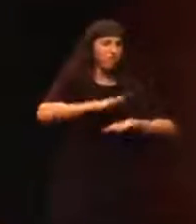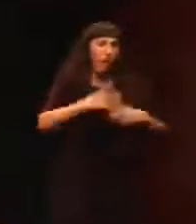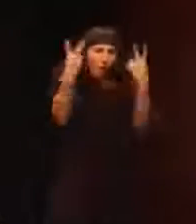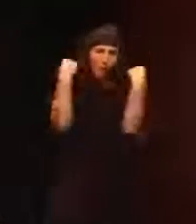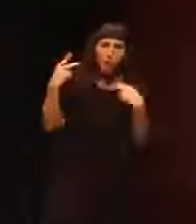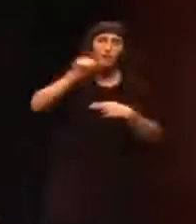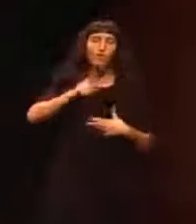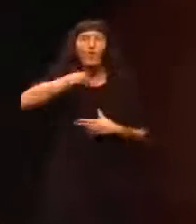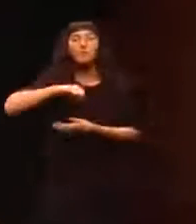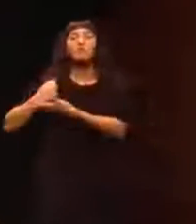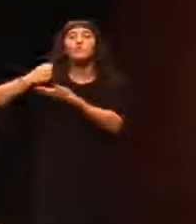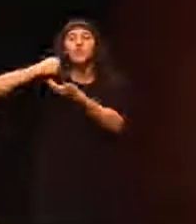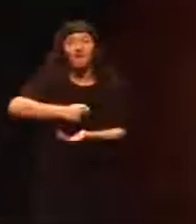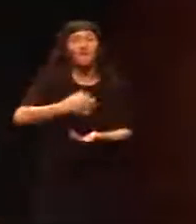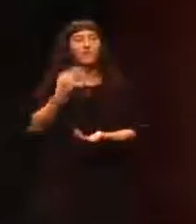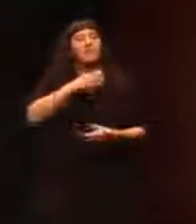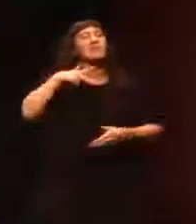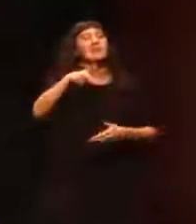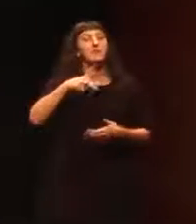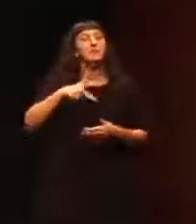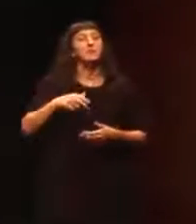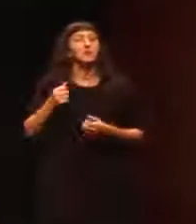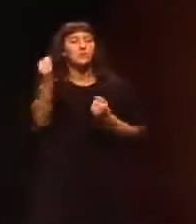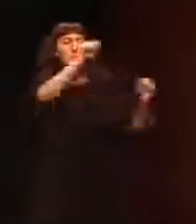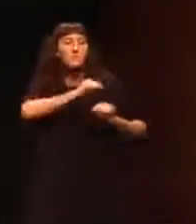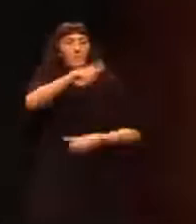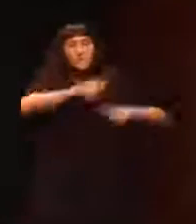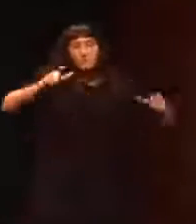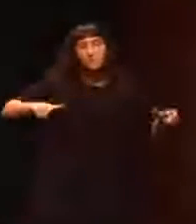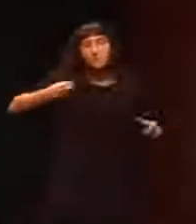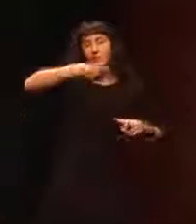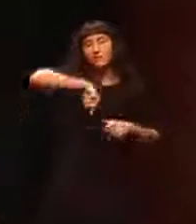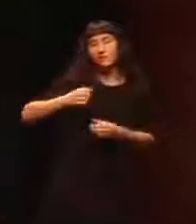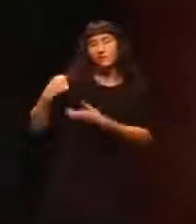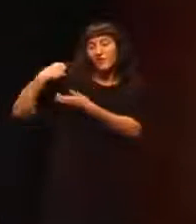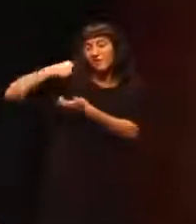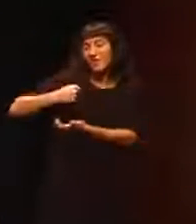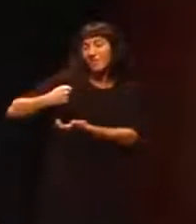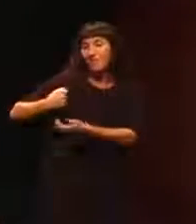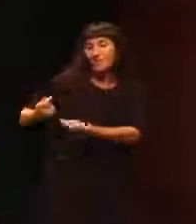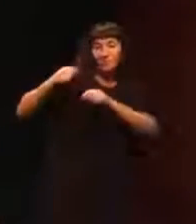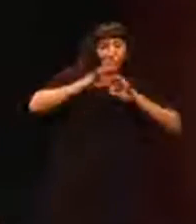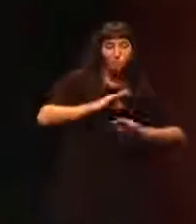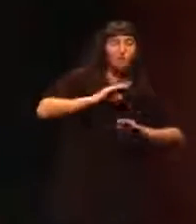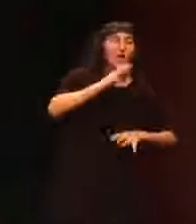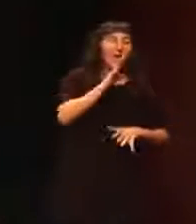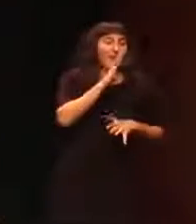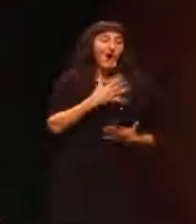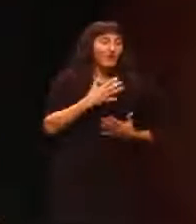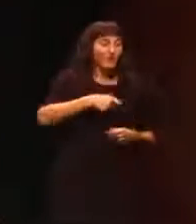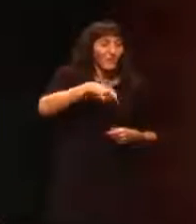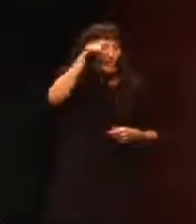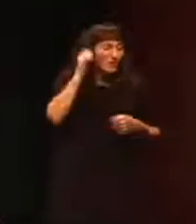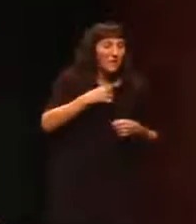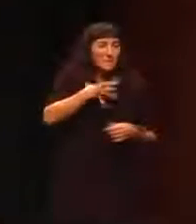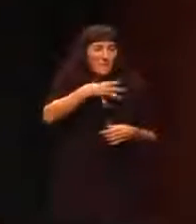nos dejaron una herencia de derechos y de soberanía popular, y quienes nos las dejaron, los que hoy peinan canas, se dejaron la